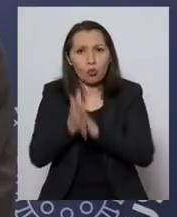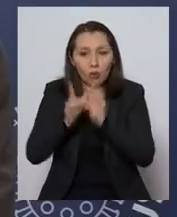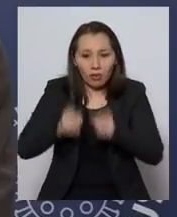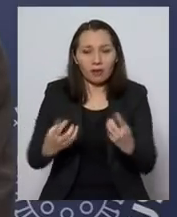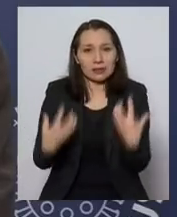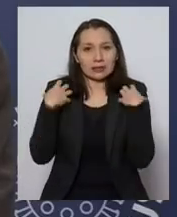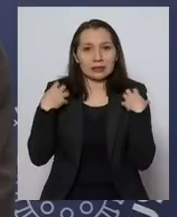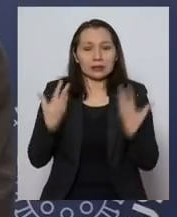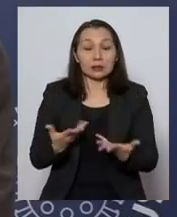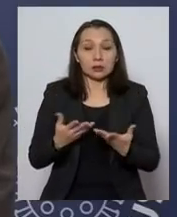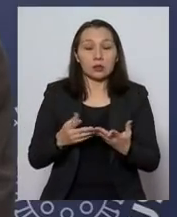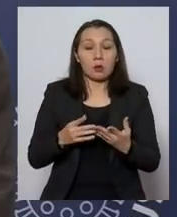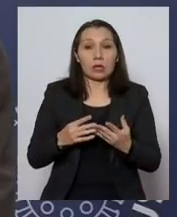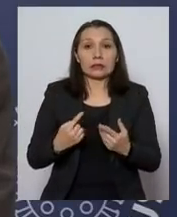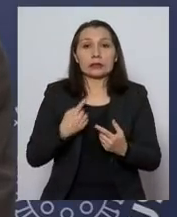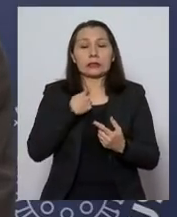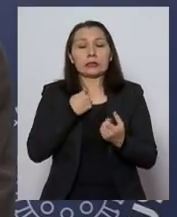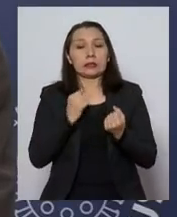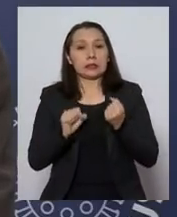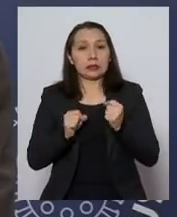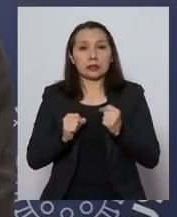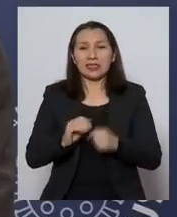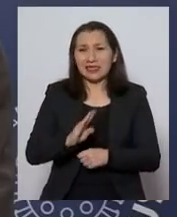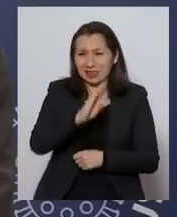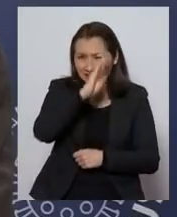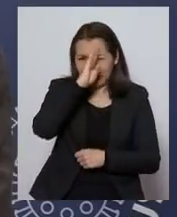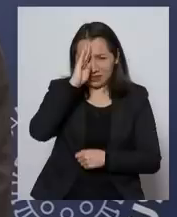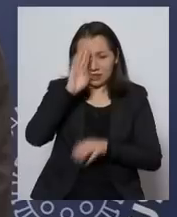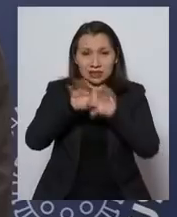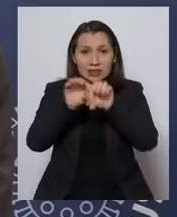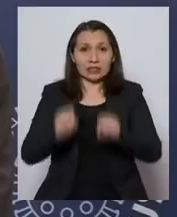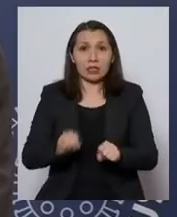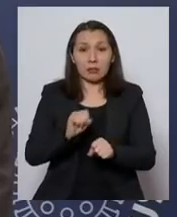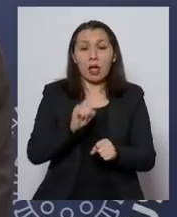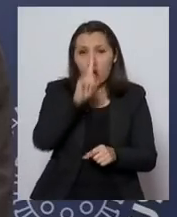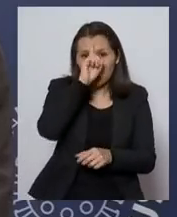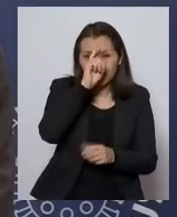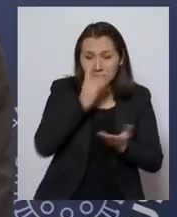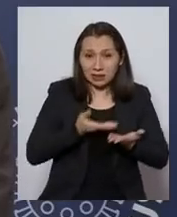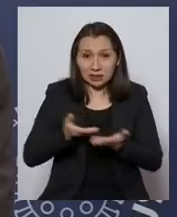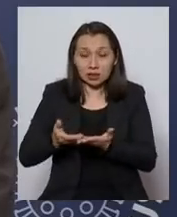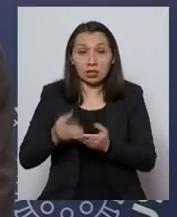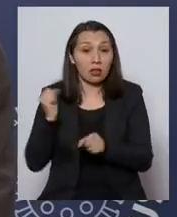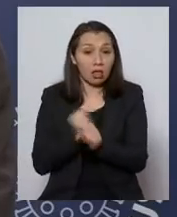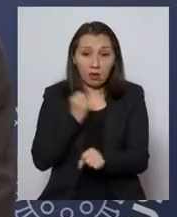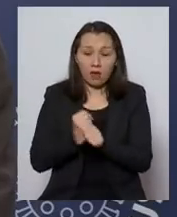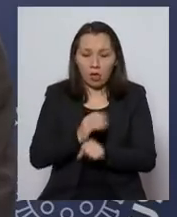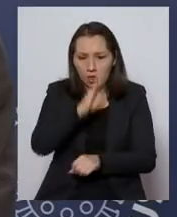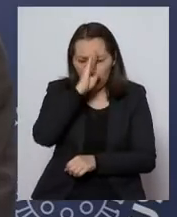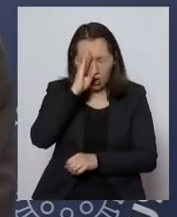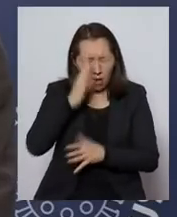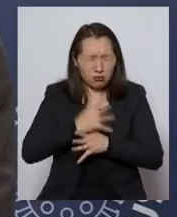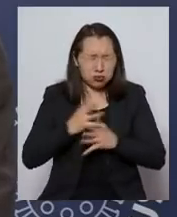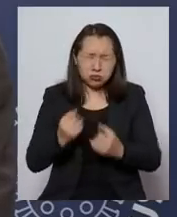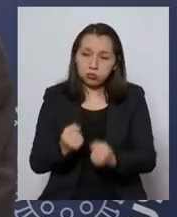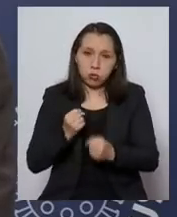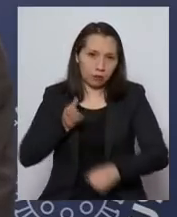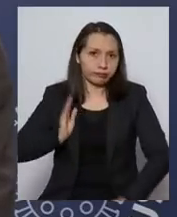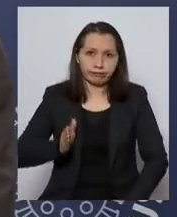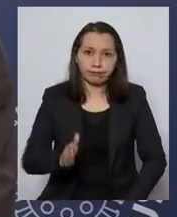significa que la presión sobre nuestro sistema asistencial, sobre nuestros trabajadores, va a seguir siendo muy